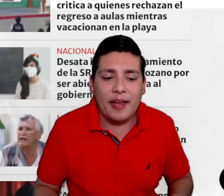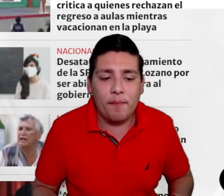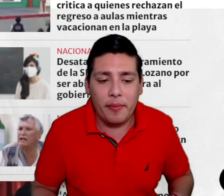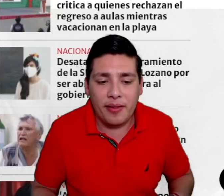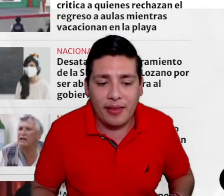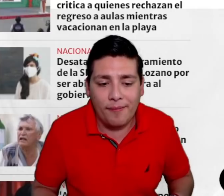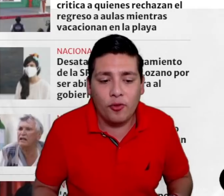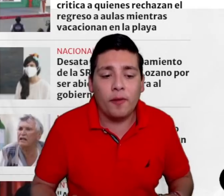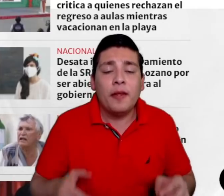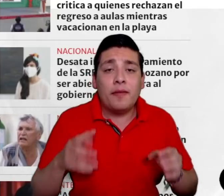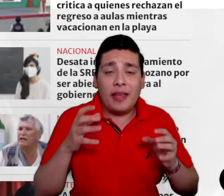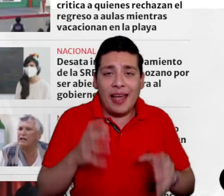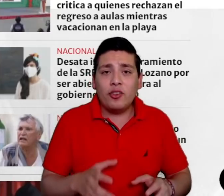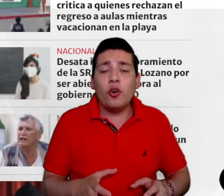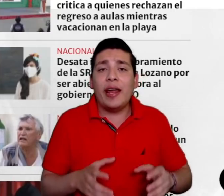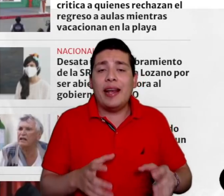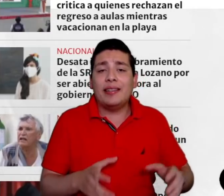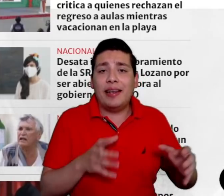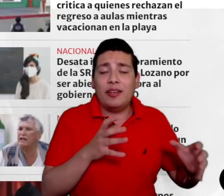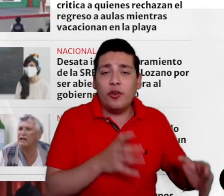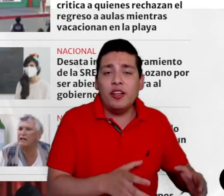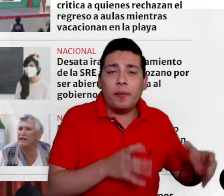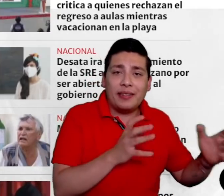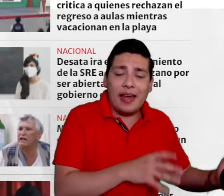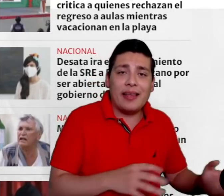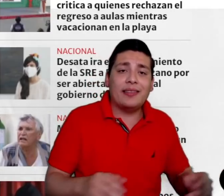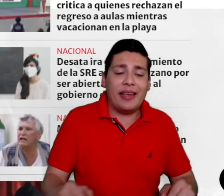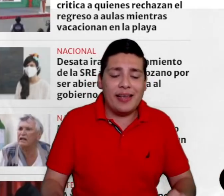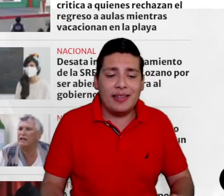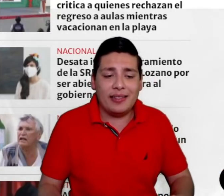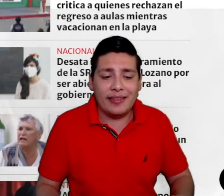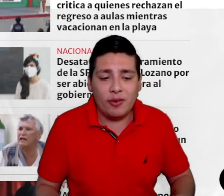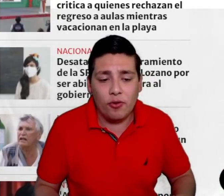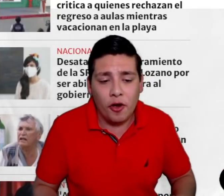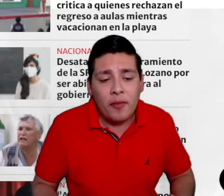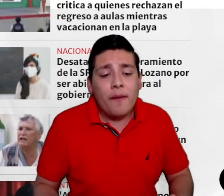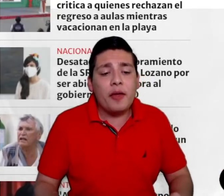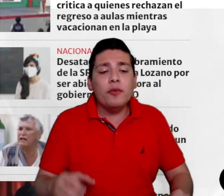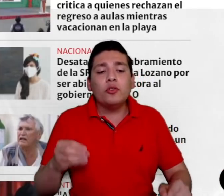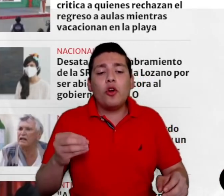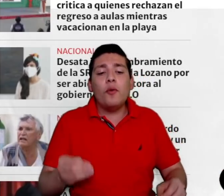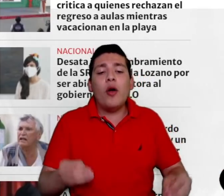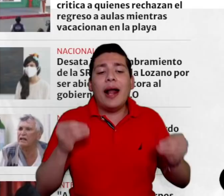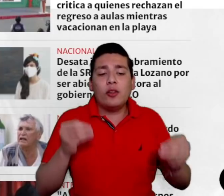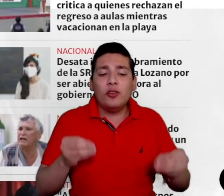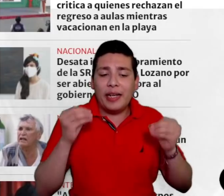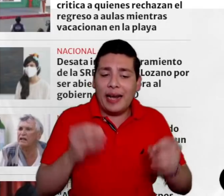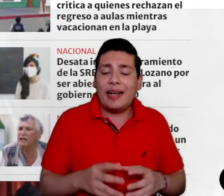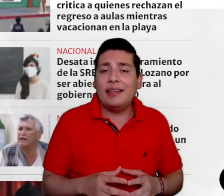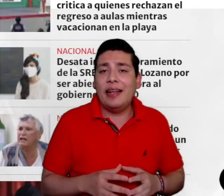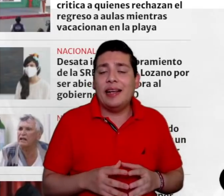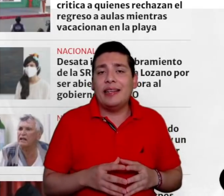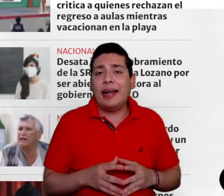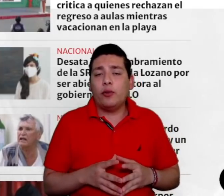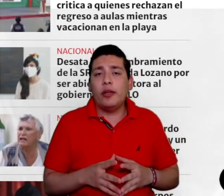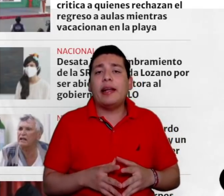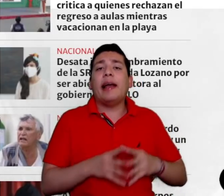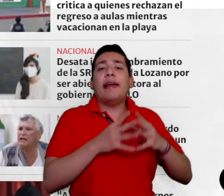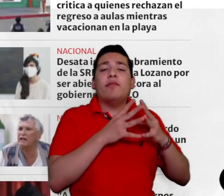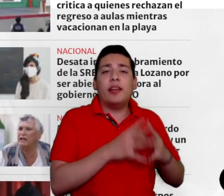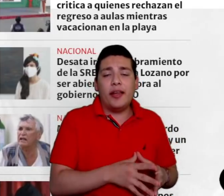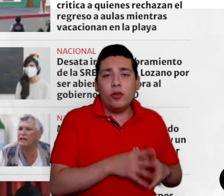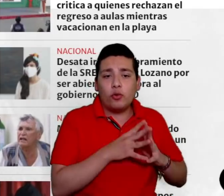que está implementando. De hecho, en las elecciones pasadas de este 6 de junio, vimos como altos jerarcas de la iglesia